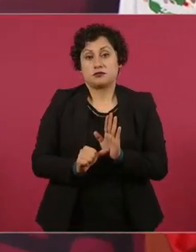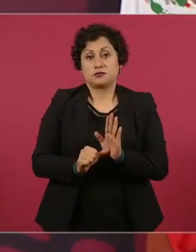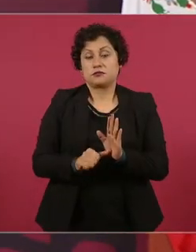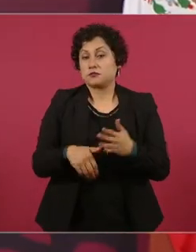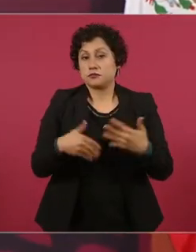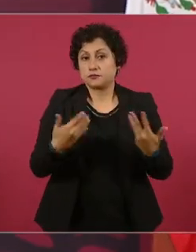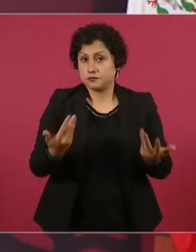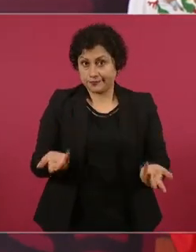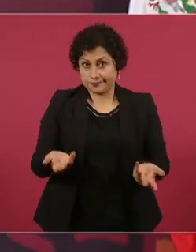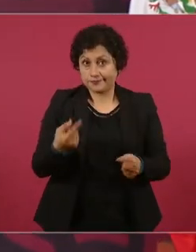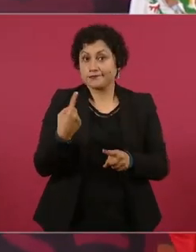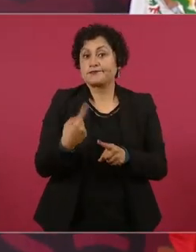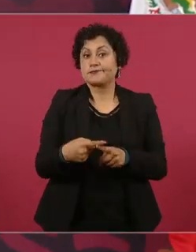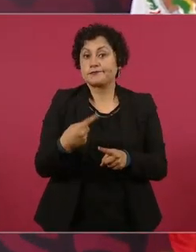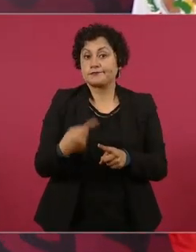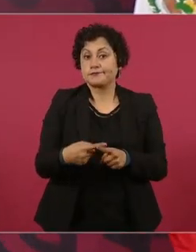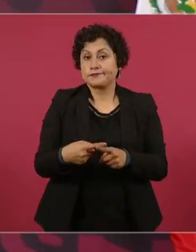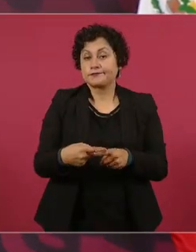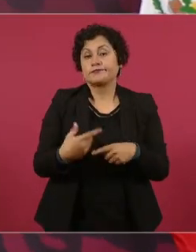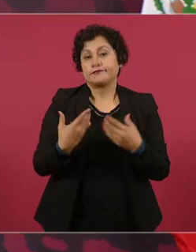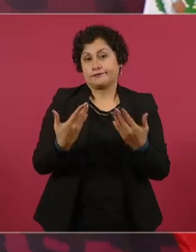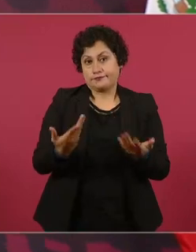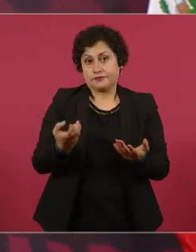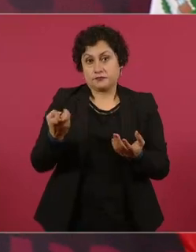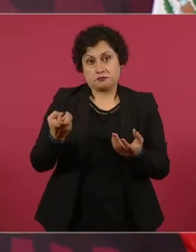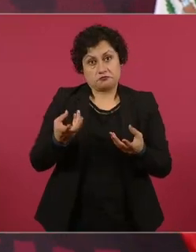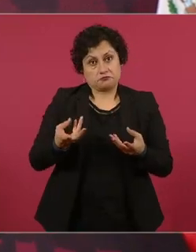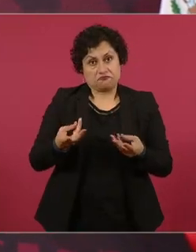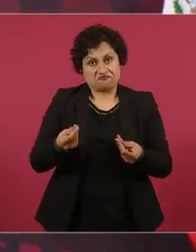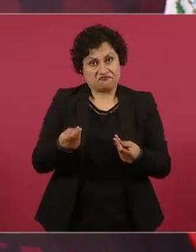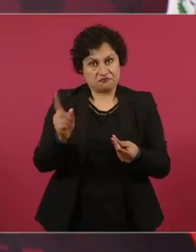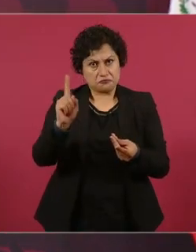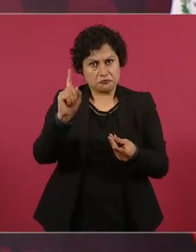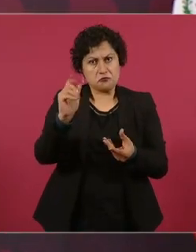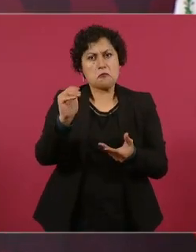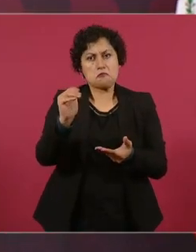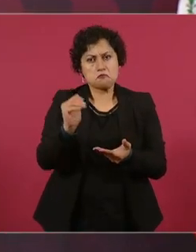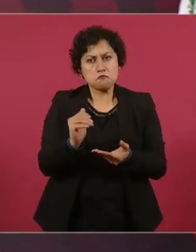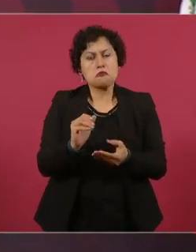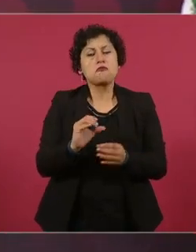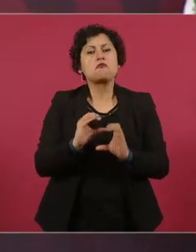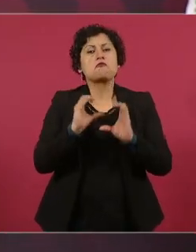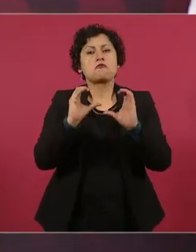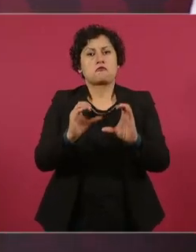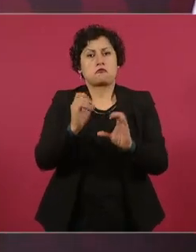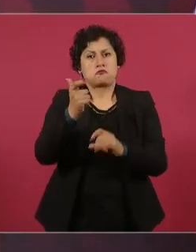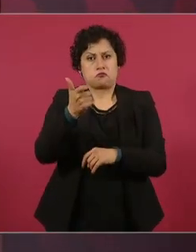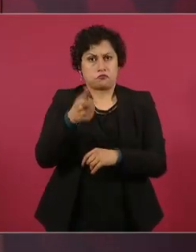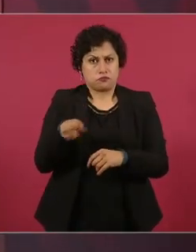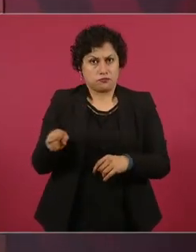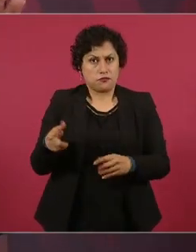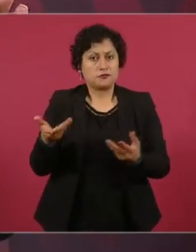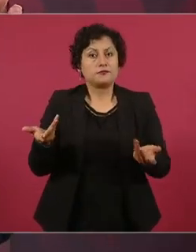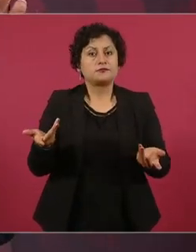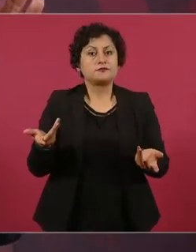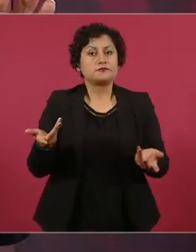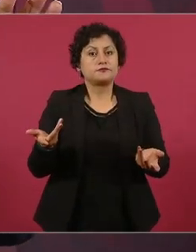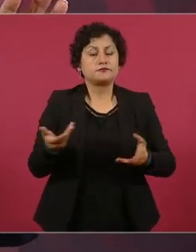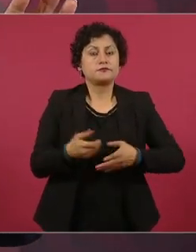y con el costo de esos aeropuertos? No,